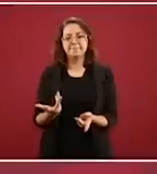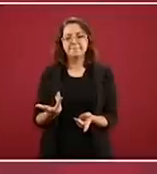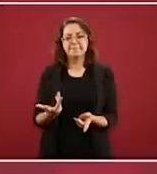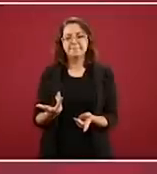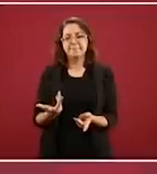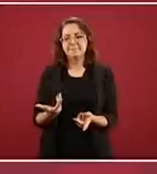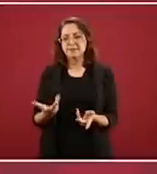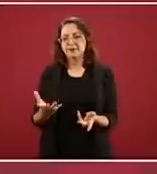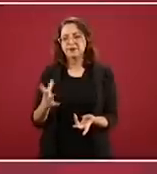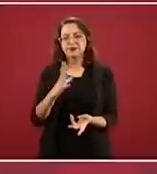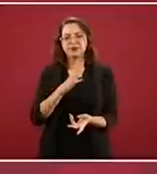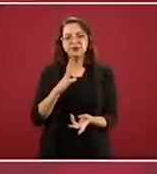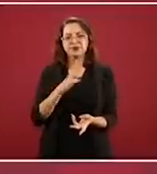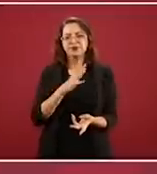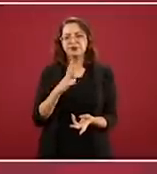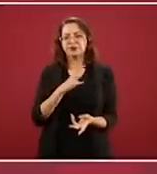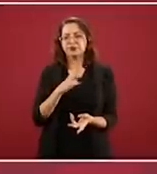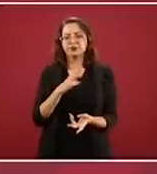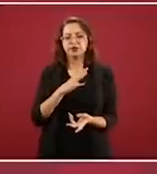Hay casos